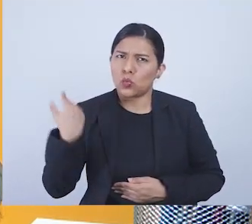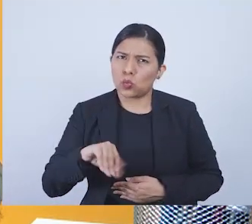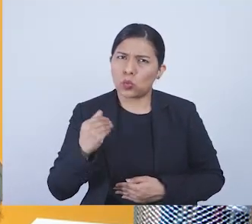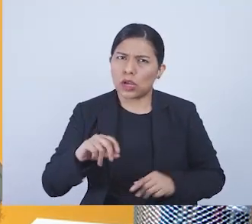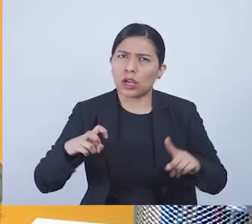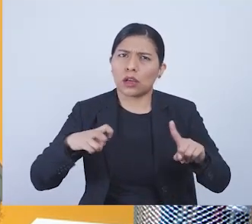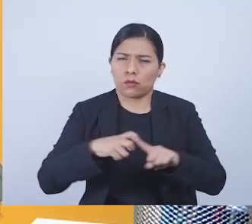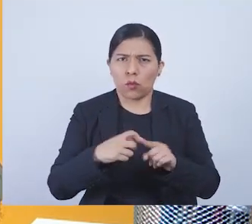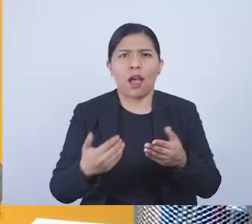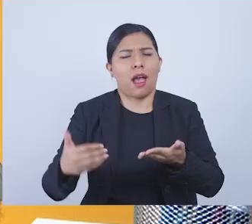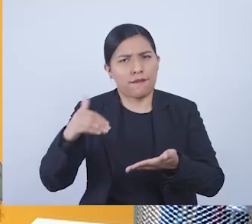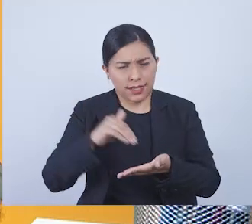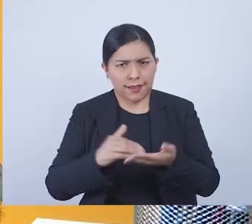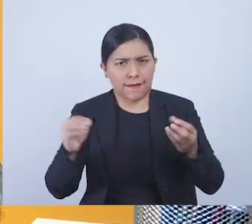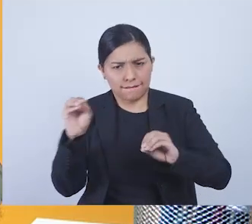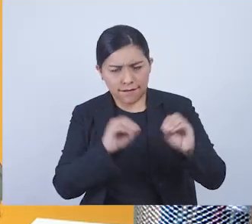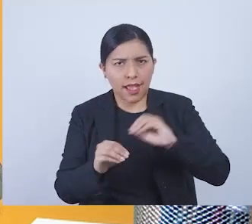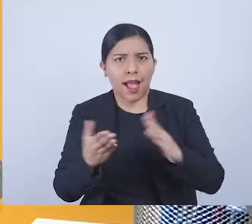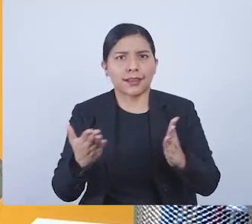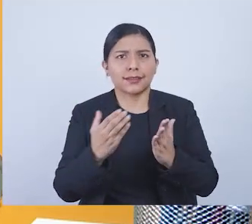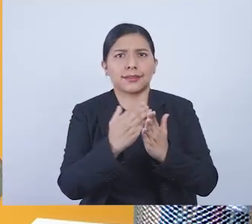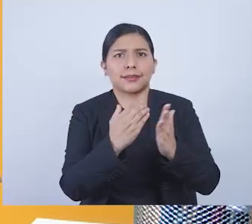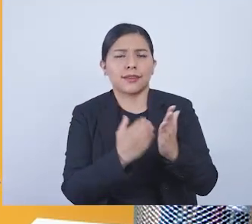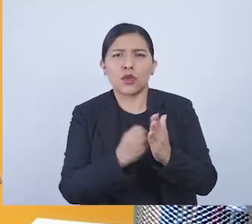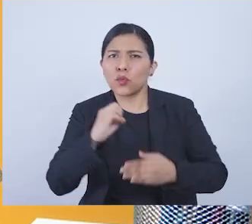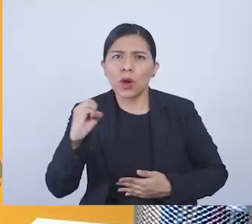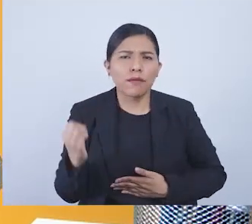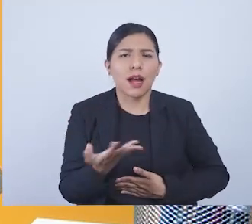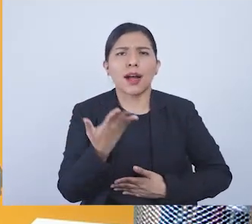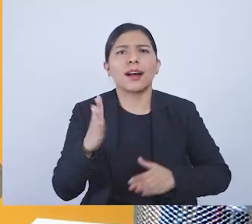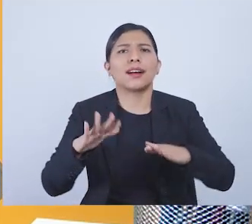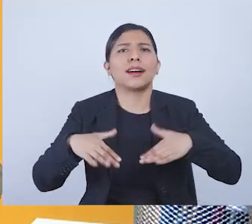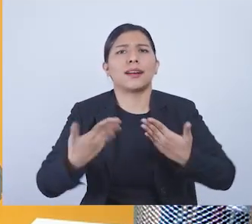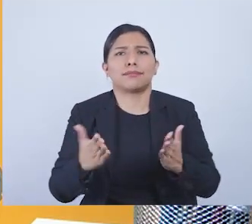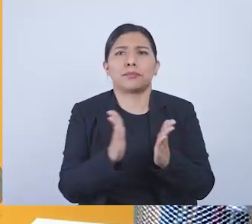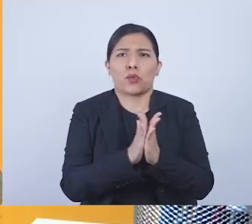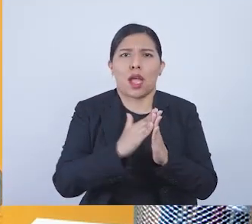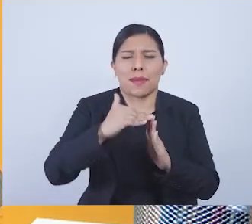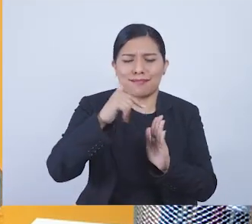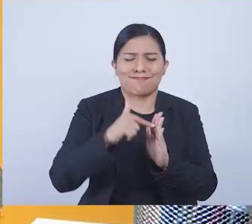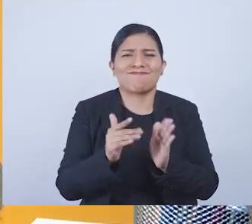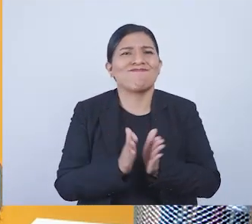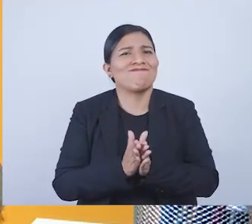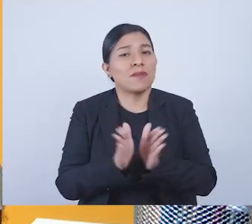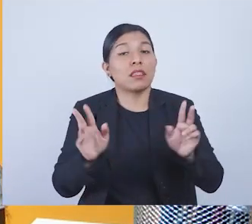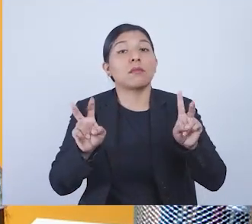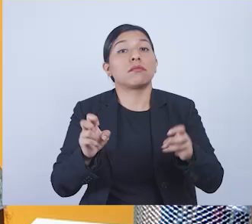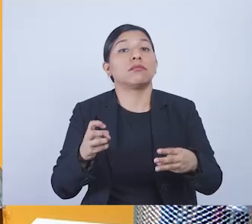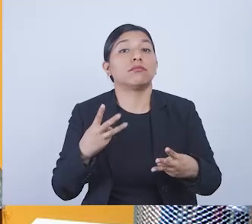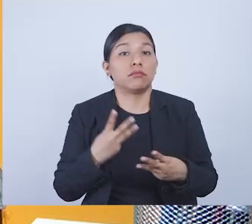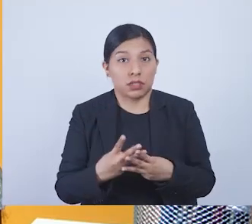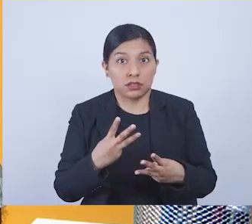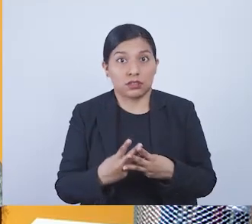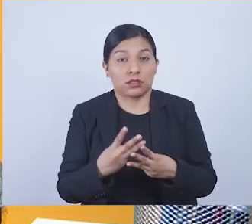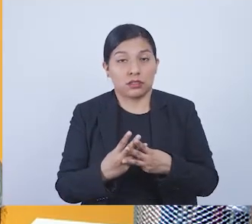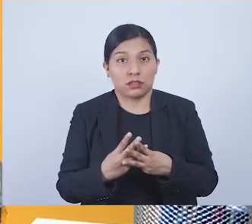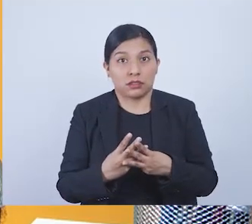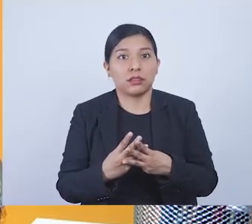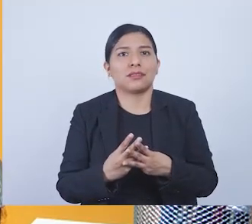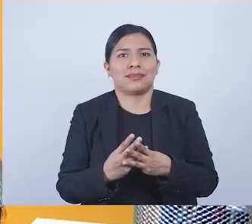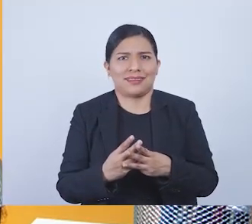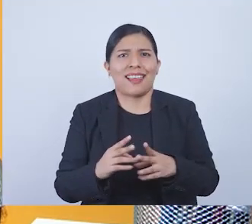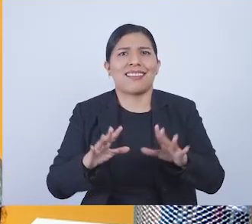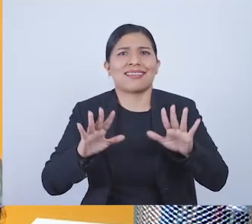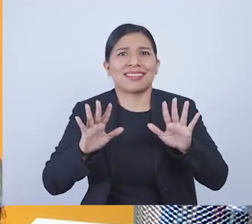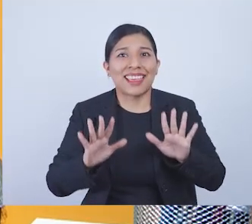un rediseño curricular para un programa más amplio que matemática de 13 años. Una